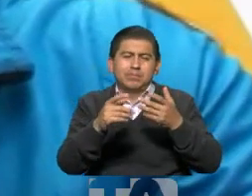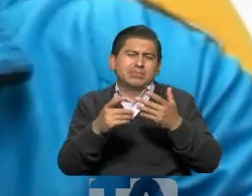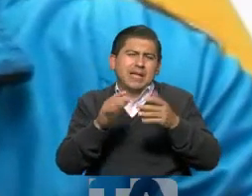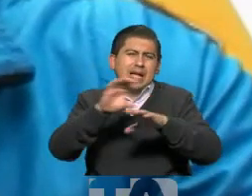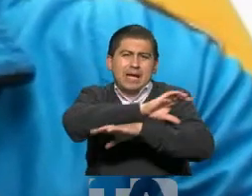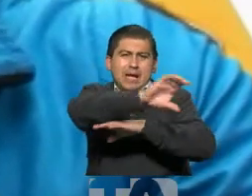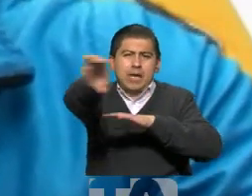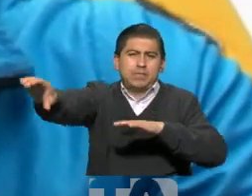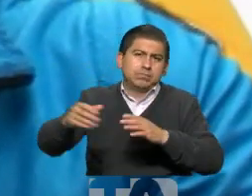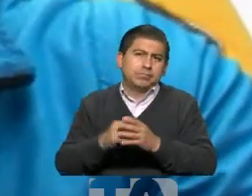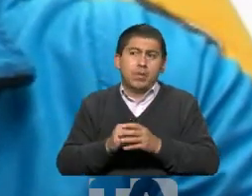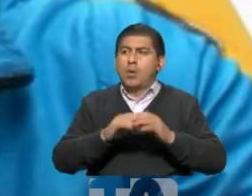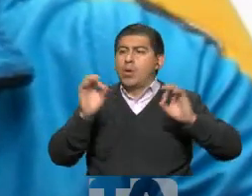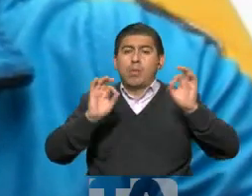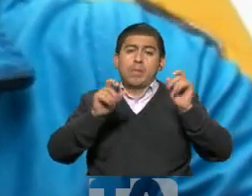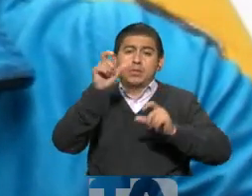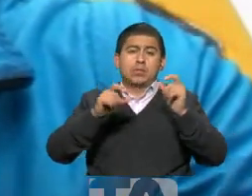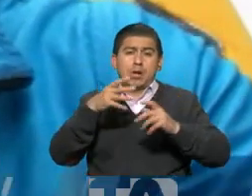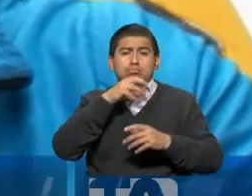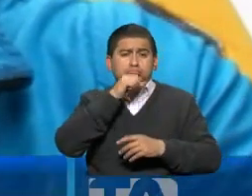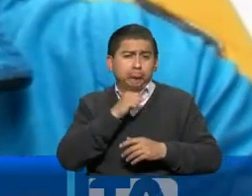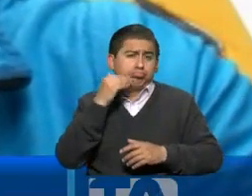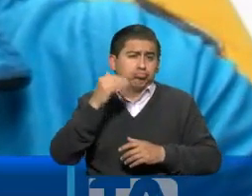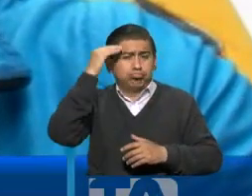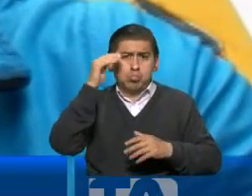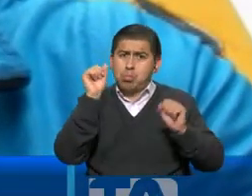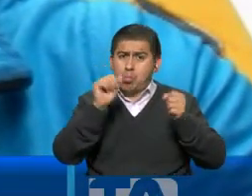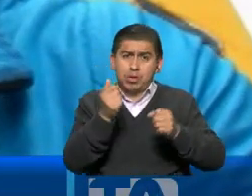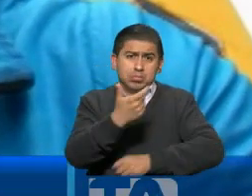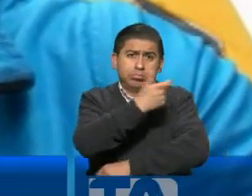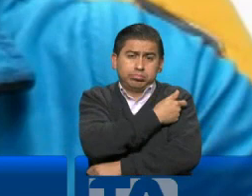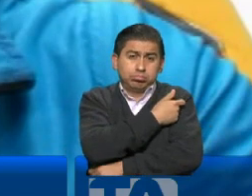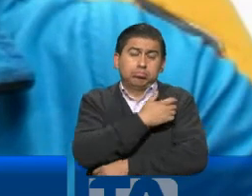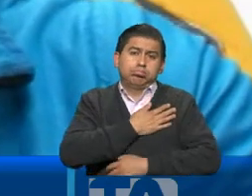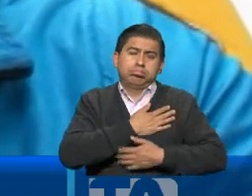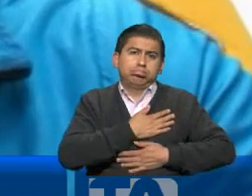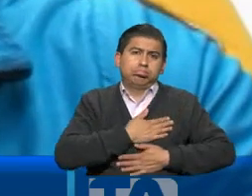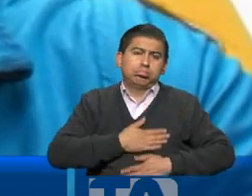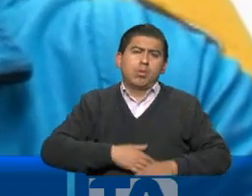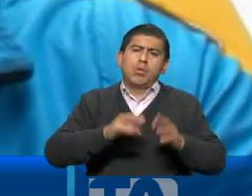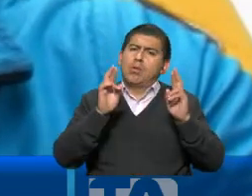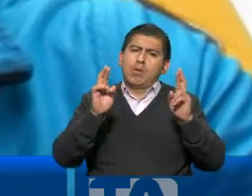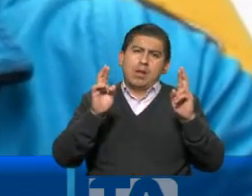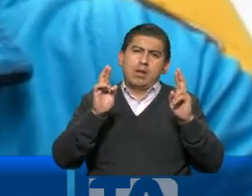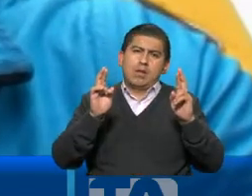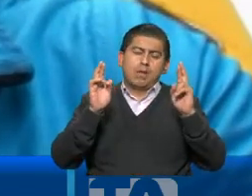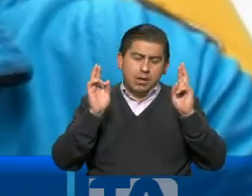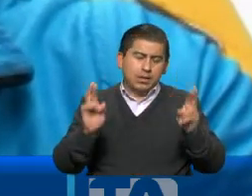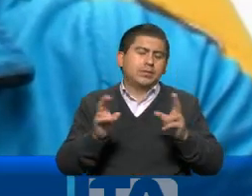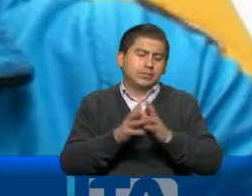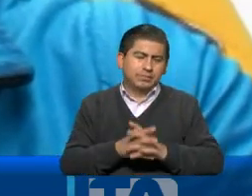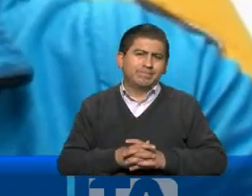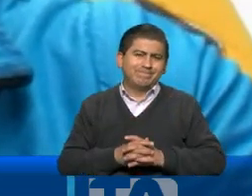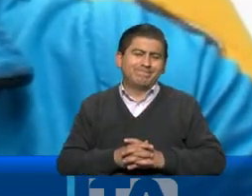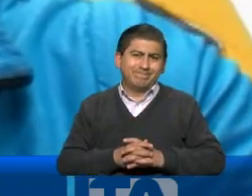caso, y el adulto mayor pueda entrar en esta etapa de vacunación, para nosotros sería algo muy importante como